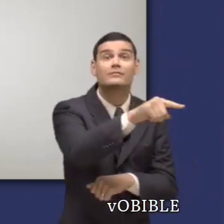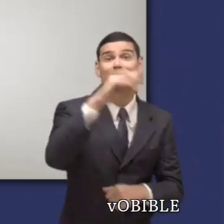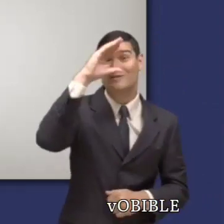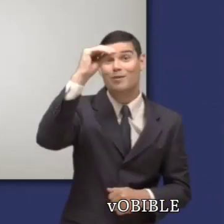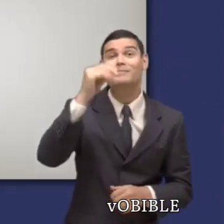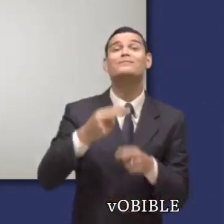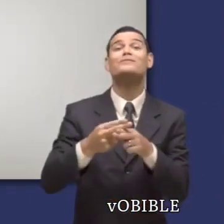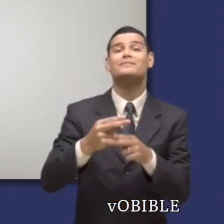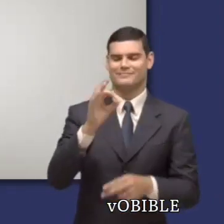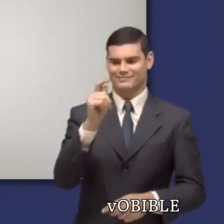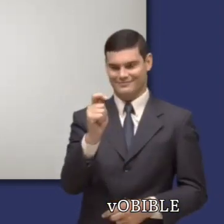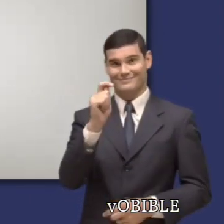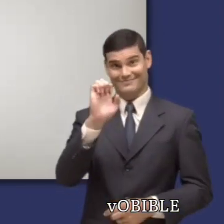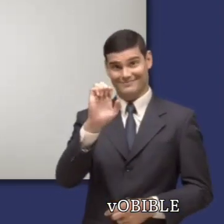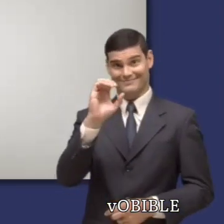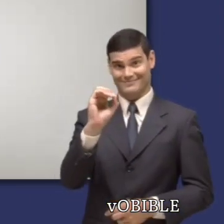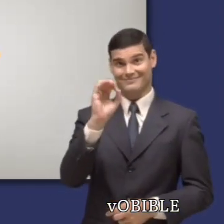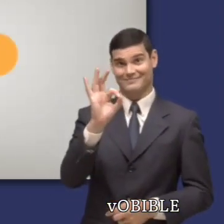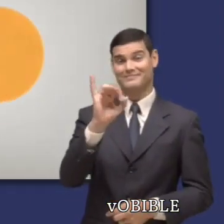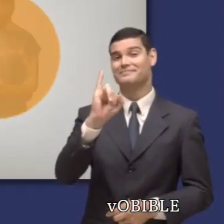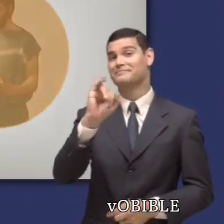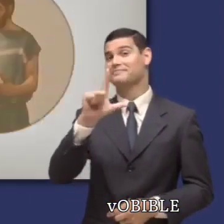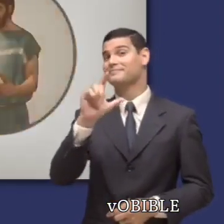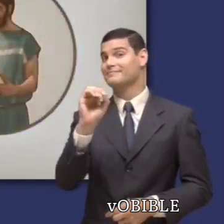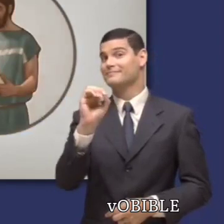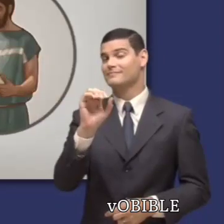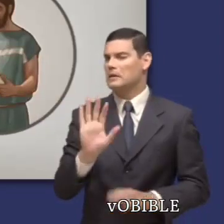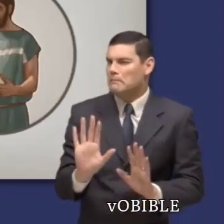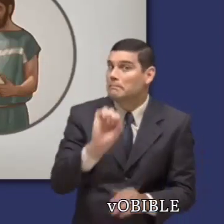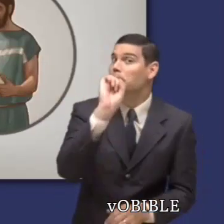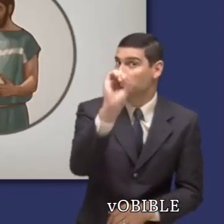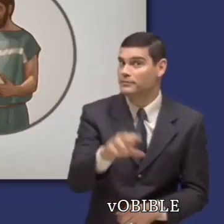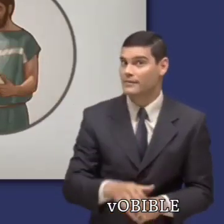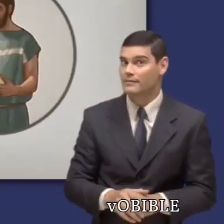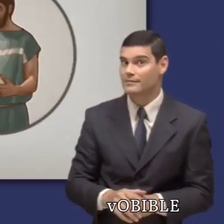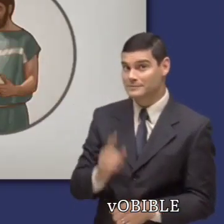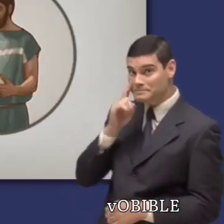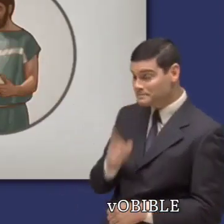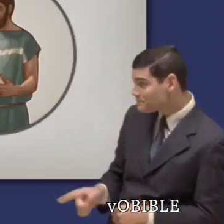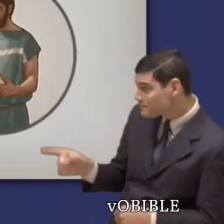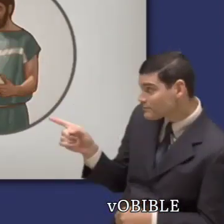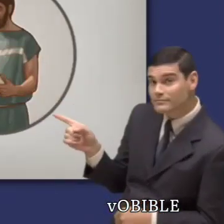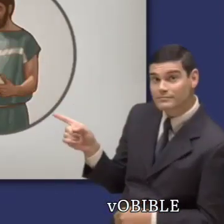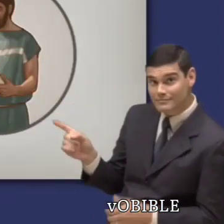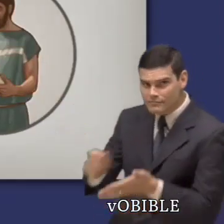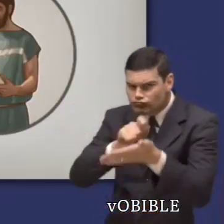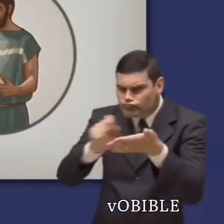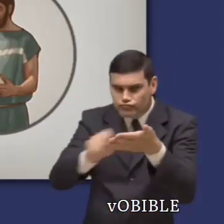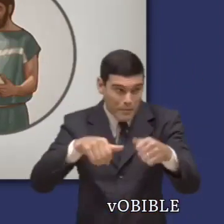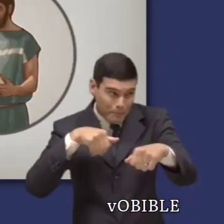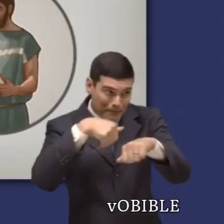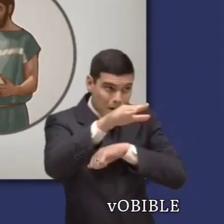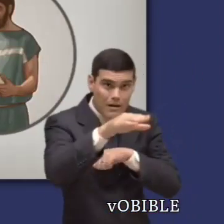¿Lo sabía? Cuando Lucas escribió su Evangelio, se dirigió a Teófilo con el título Excelentísimo,